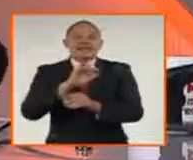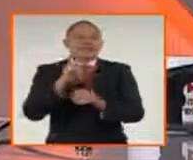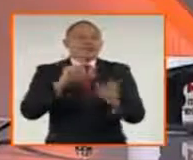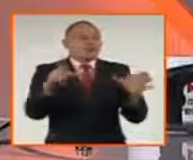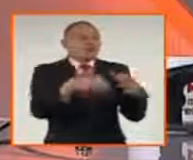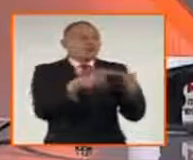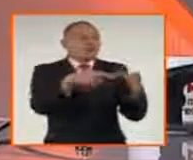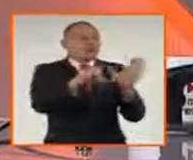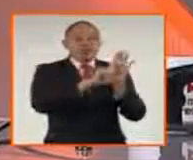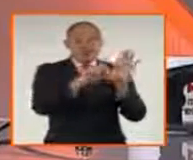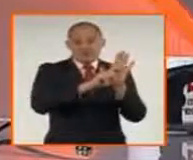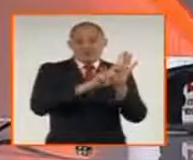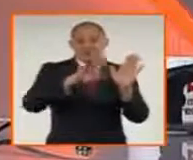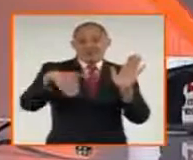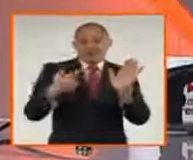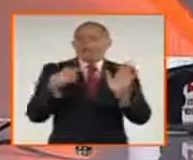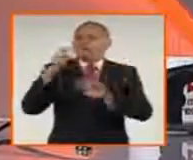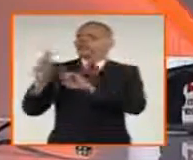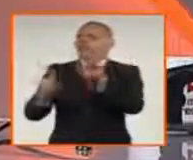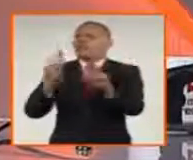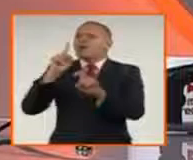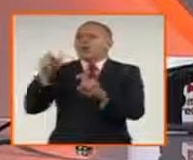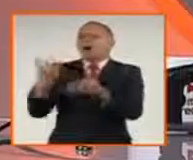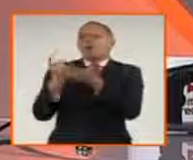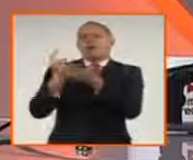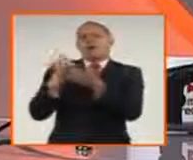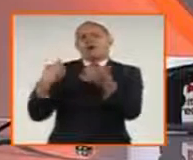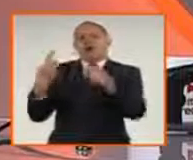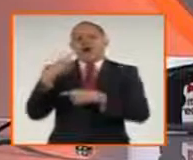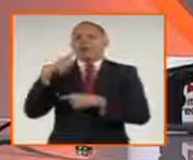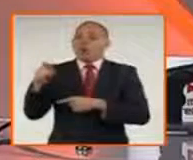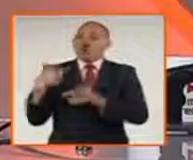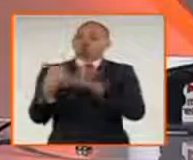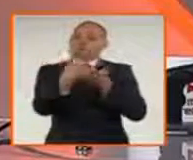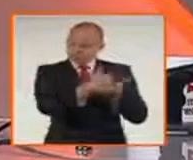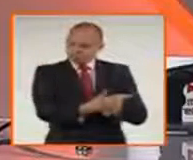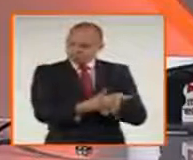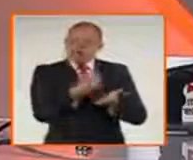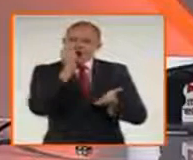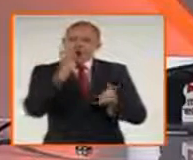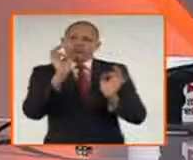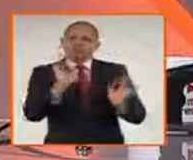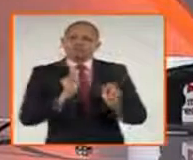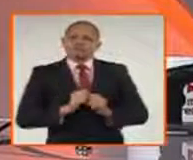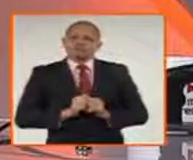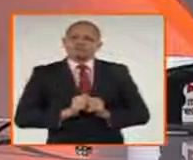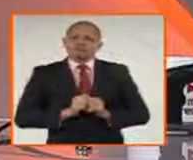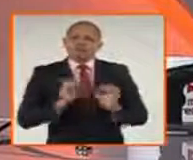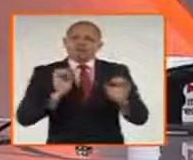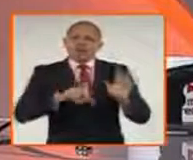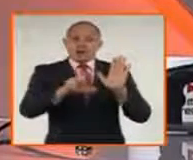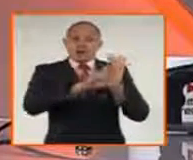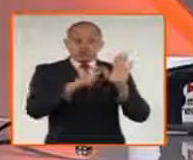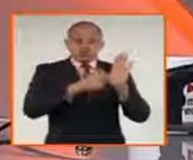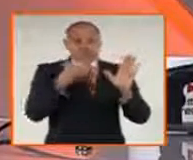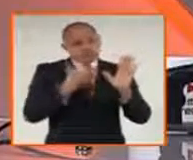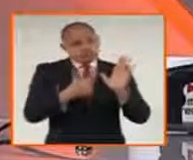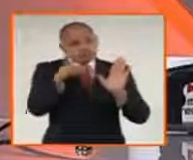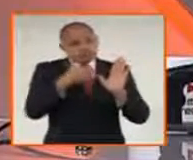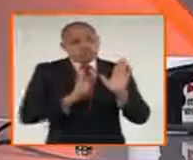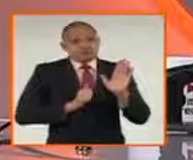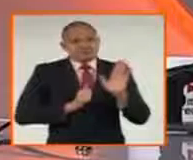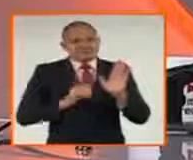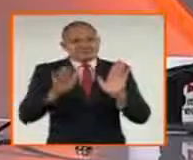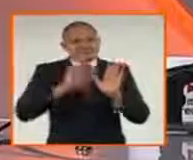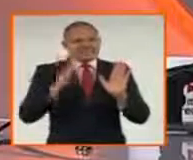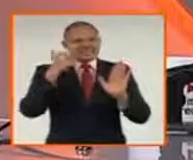de construir esta norma jurídica que pondrá en contexto, en actualidad ha traído hasta nuestro momento